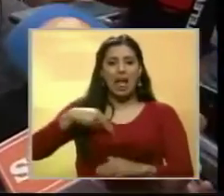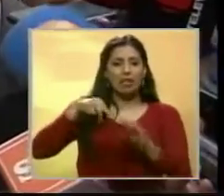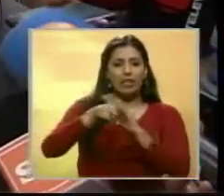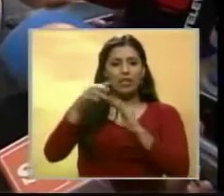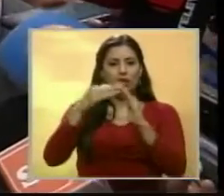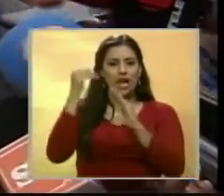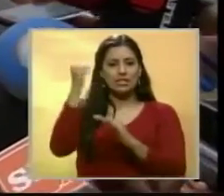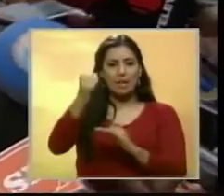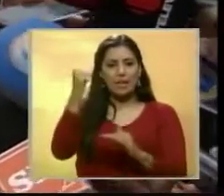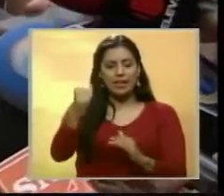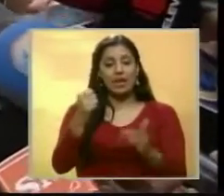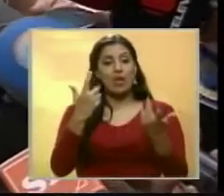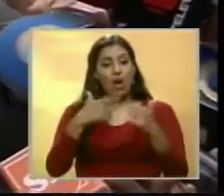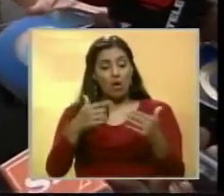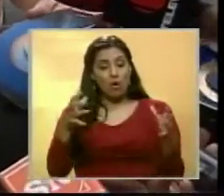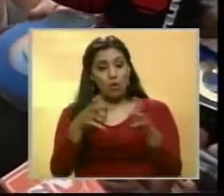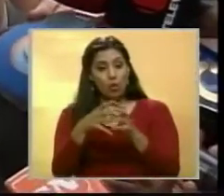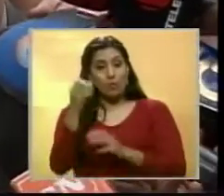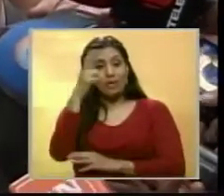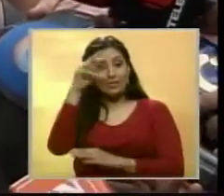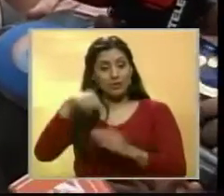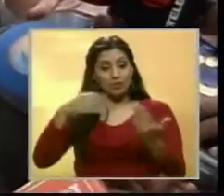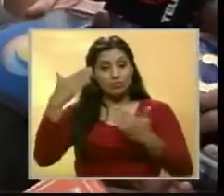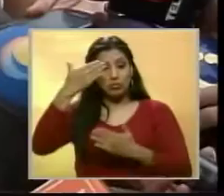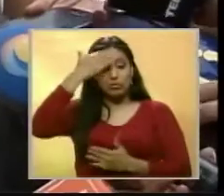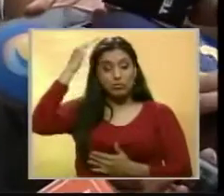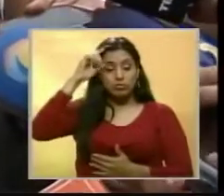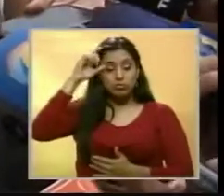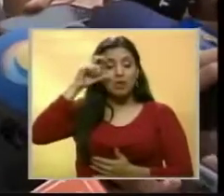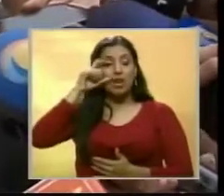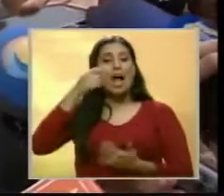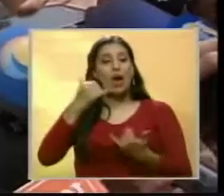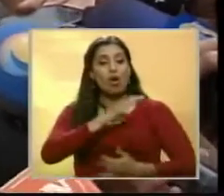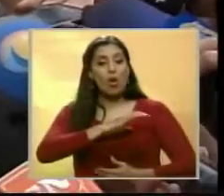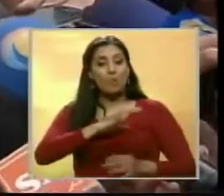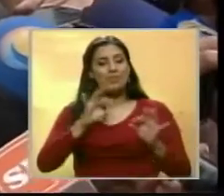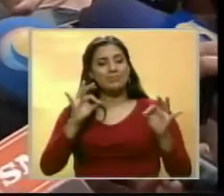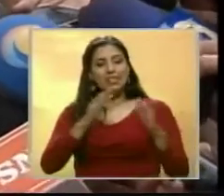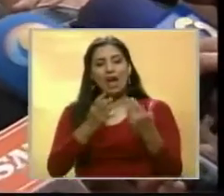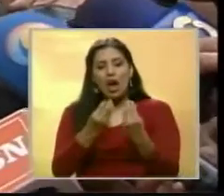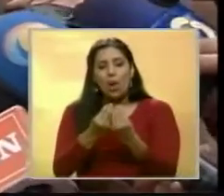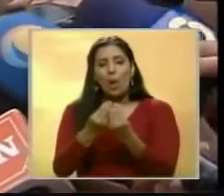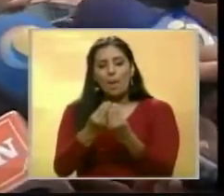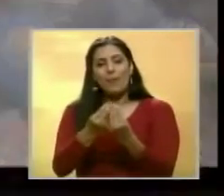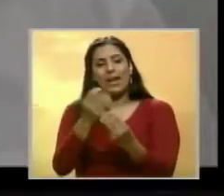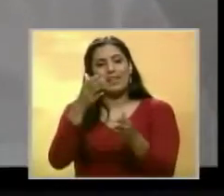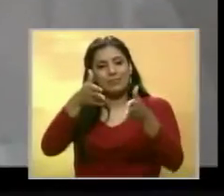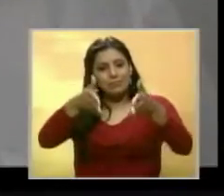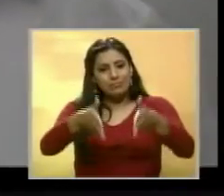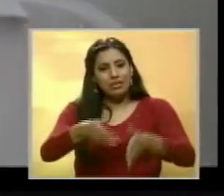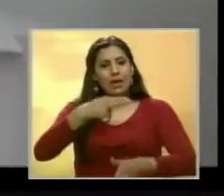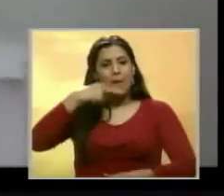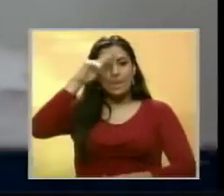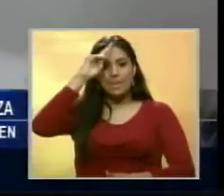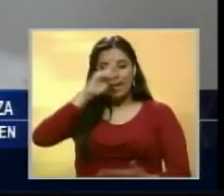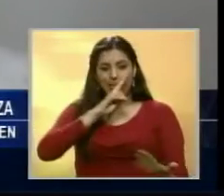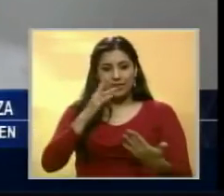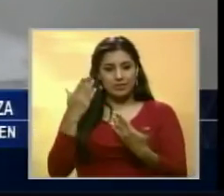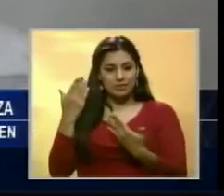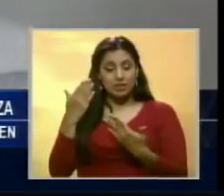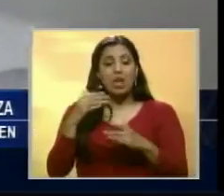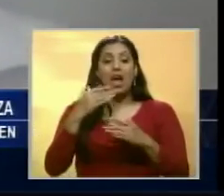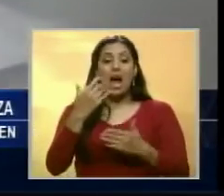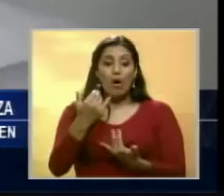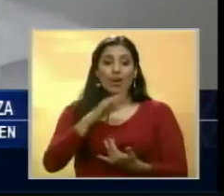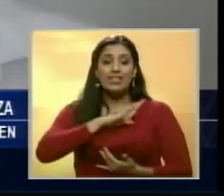En nombre de toda la Junta Directiva del Parlamento, Ramos Ayub aseguró que una comisión estará acompañando durante el sepelio de su padre al diputado Alcalá,